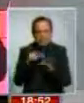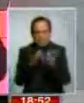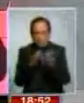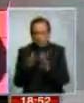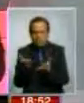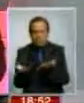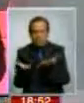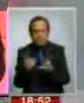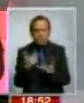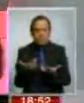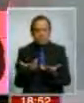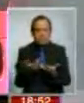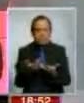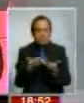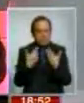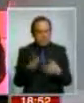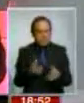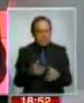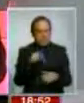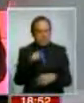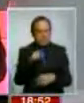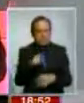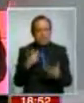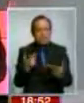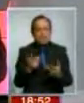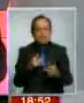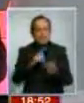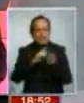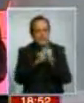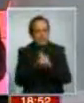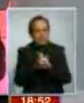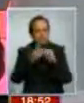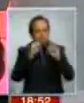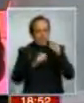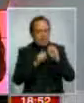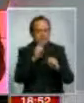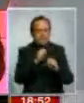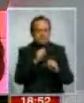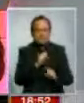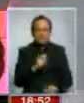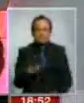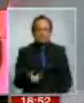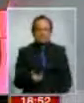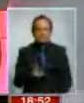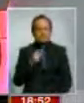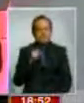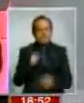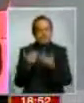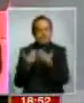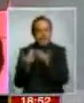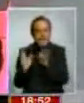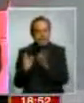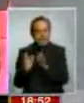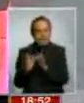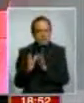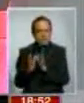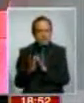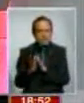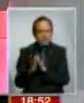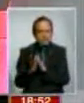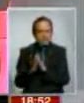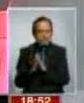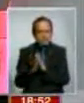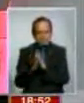midieran. Hemos apostado por esa cierta renovación de la política. Lo de amplitud, a mí me parece muy